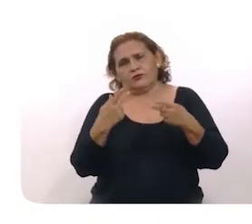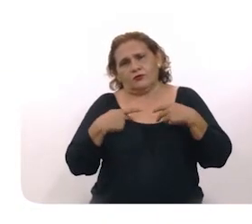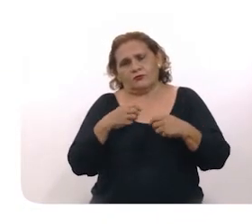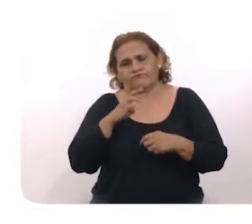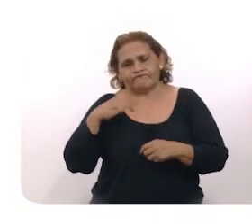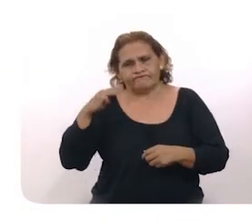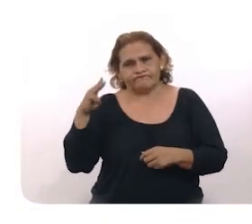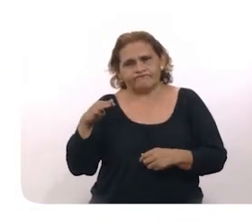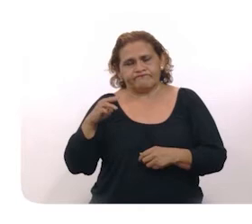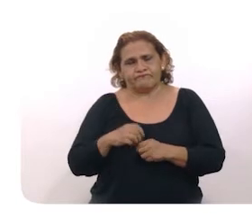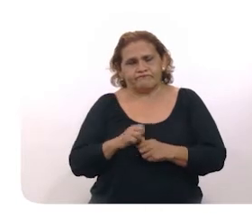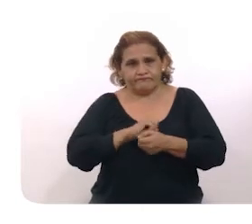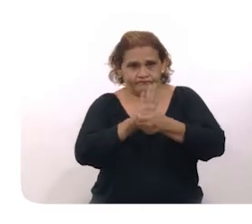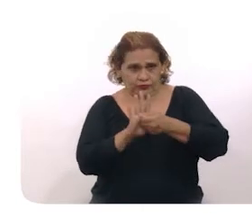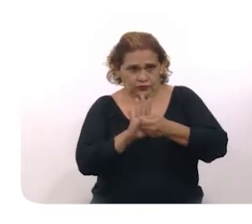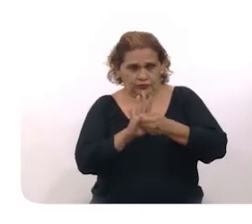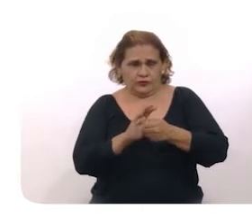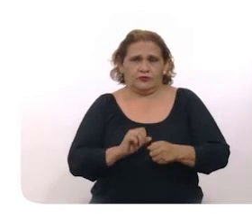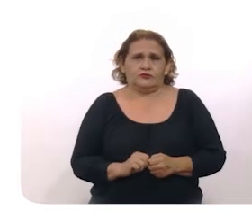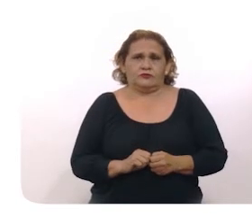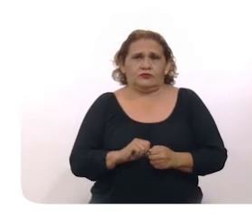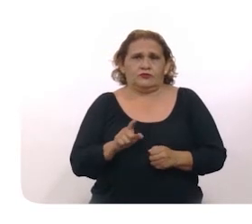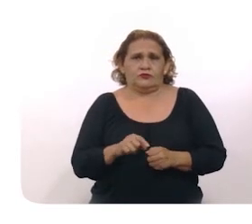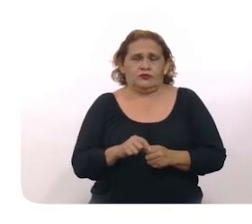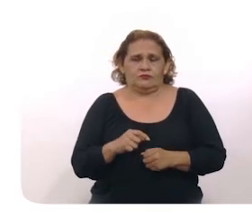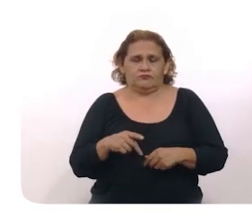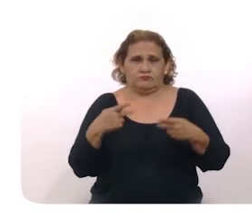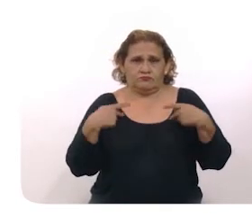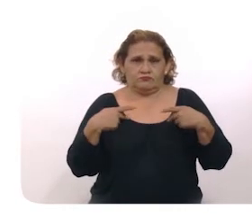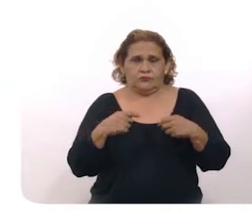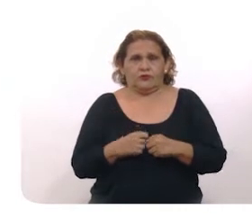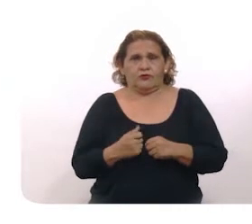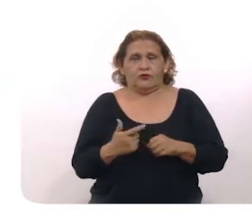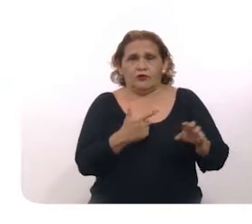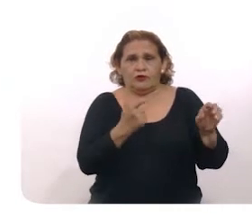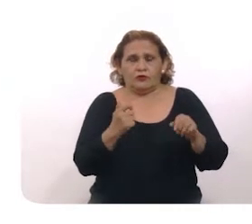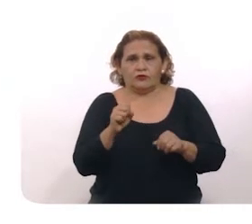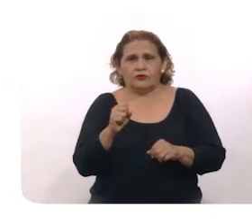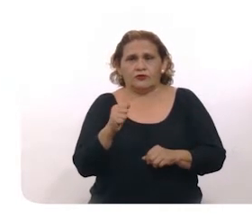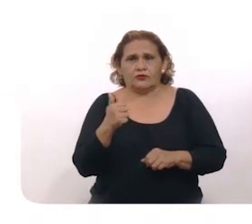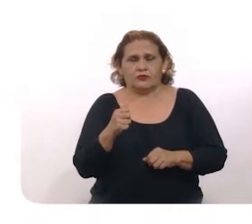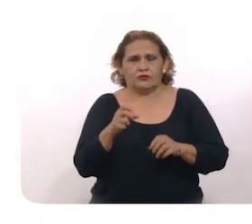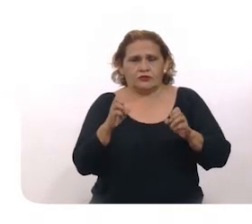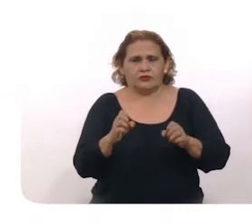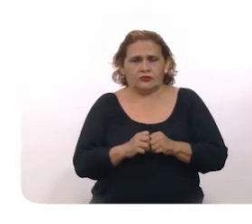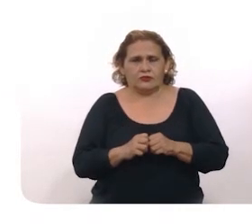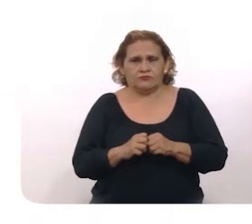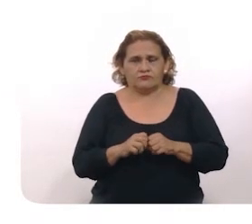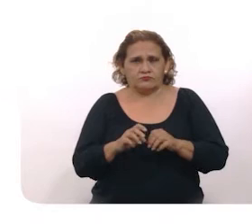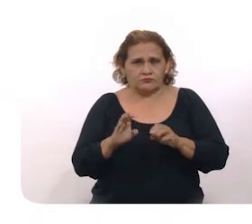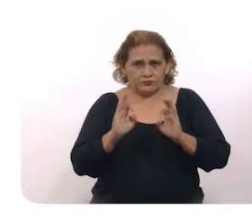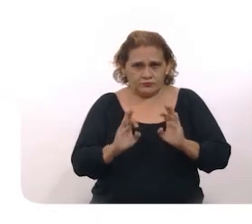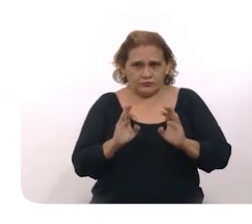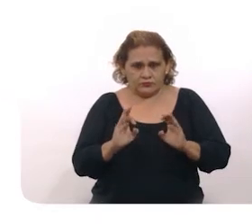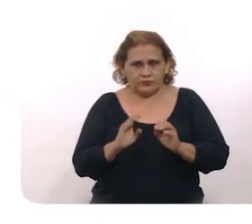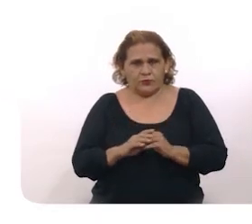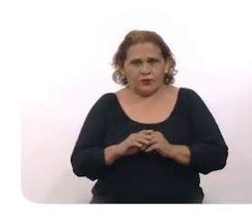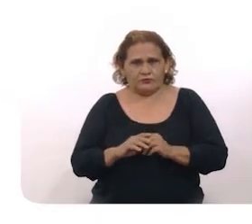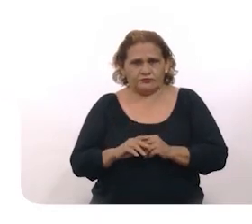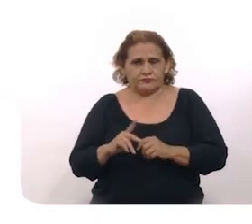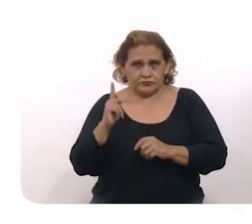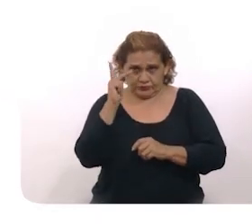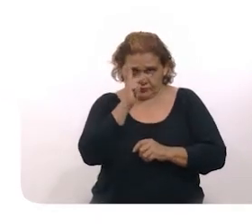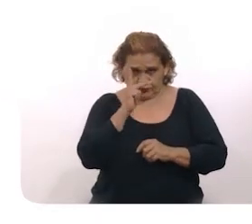fallecidas a causa del coronavirus. De los casos activos, 766 están estables, aislados y monitoreados